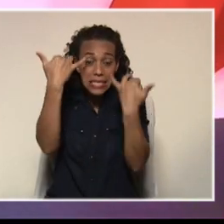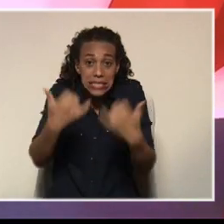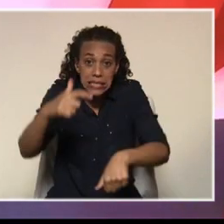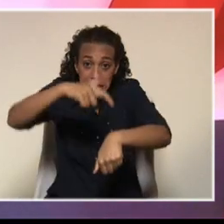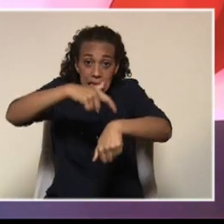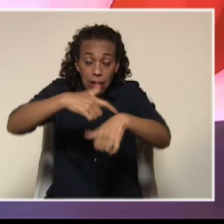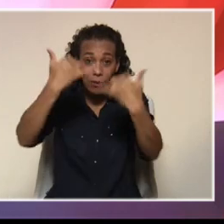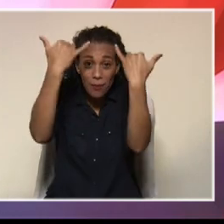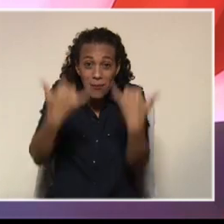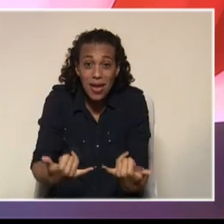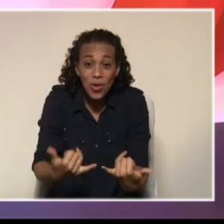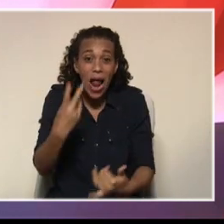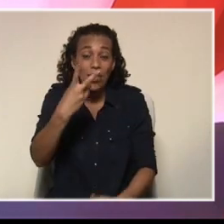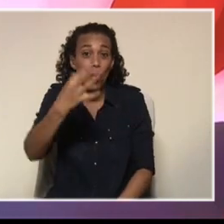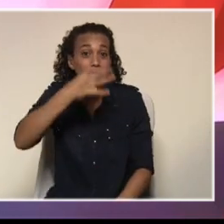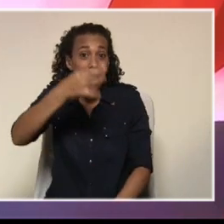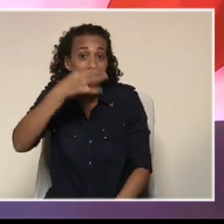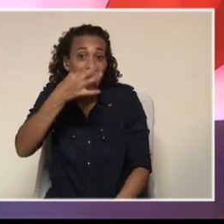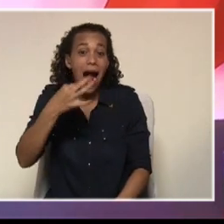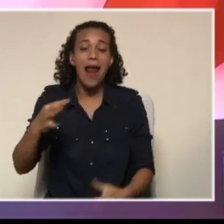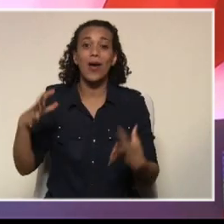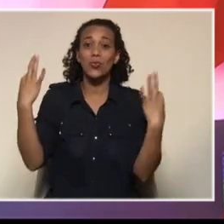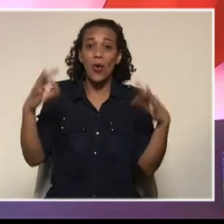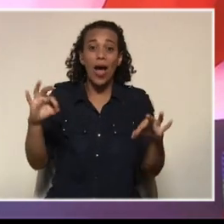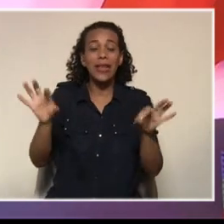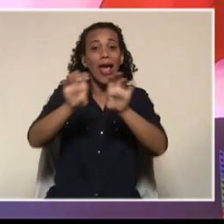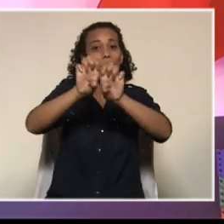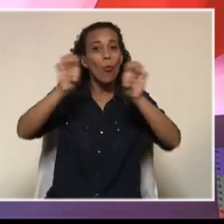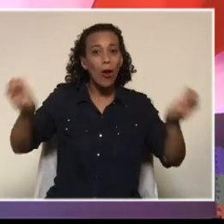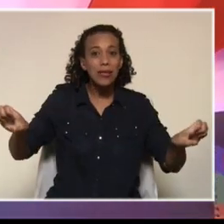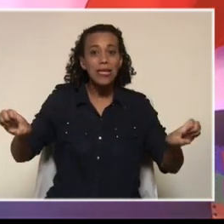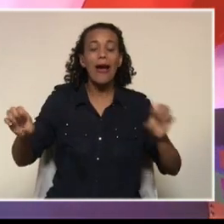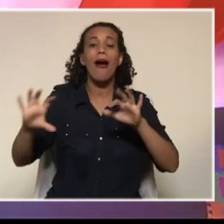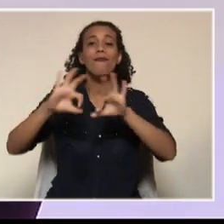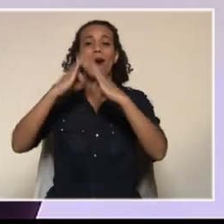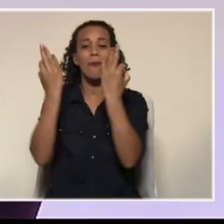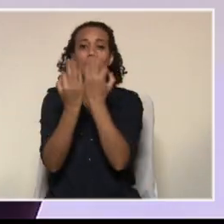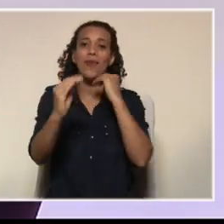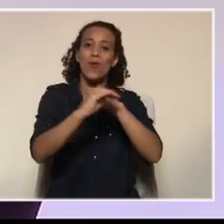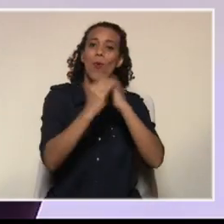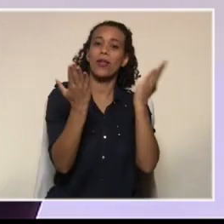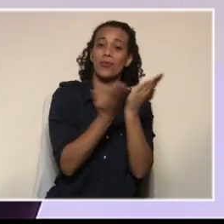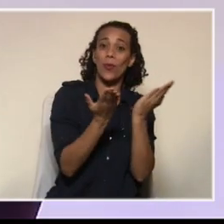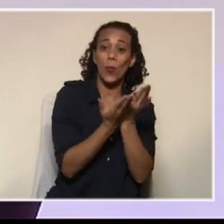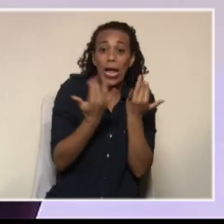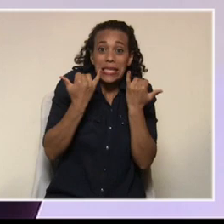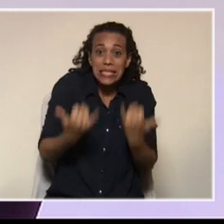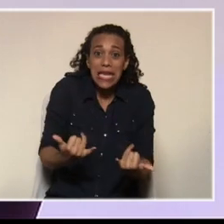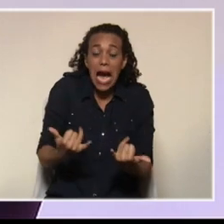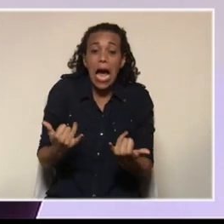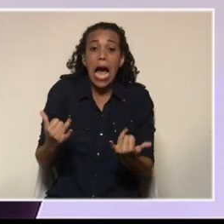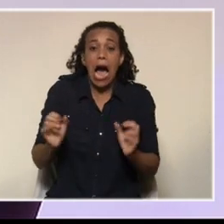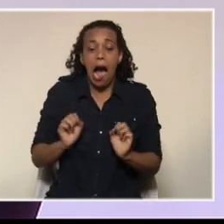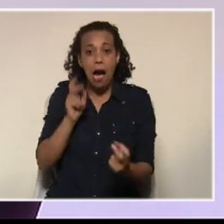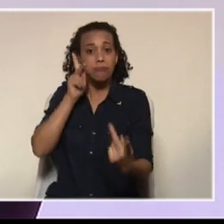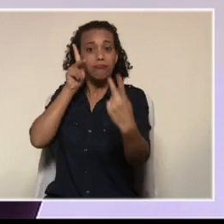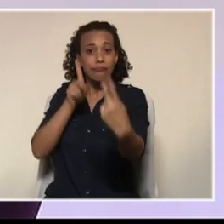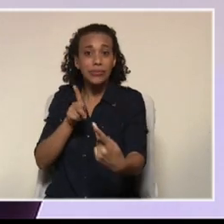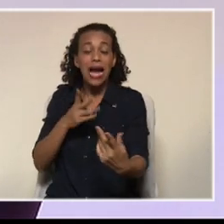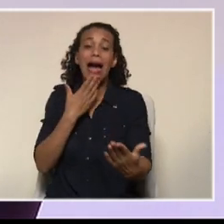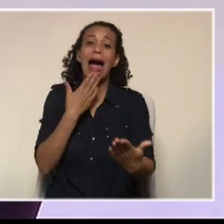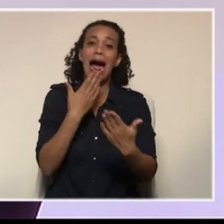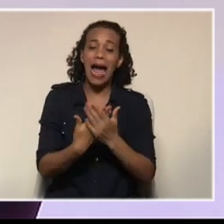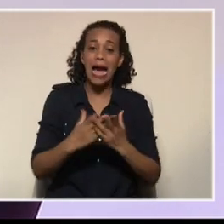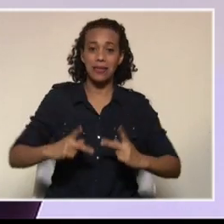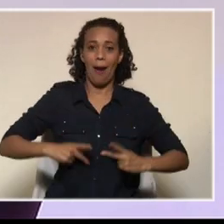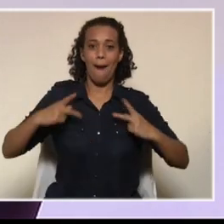este momento su programa favorito educativo, Cada Familia una Escuela, que se proyecta a través, gracias